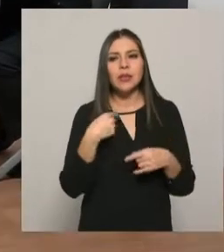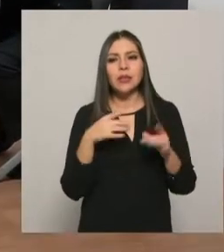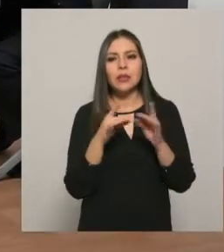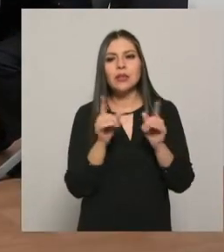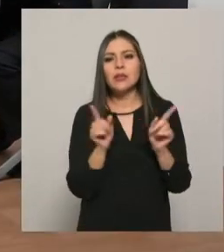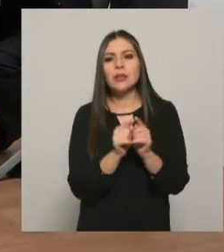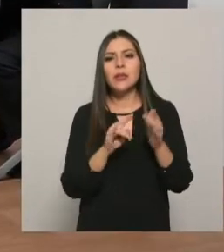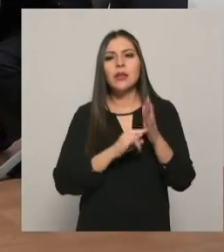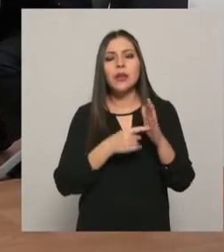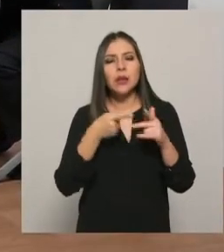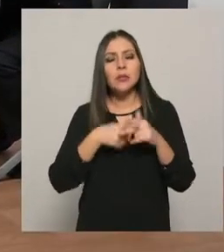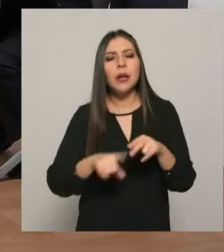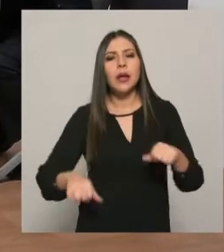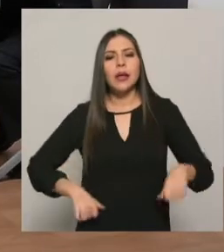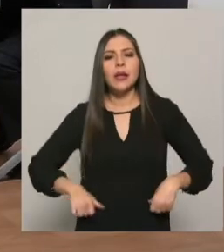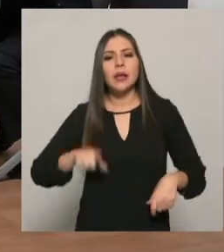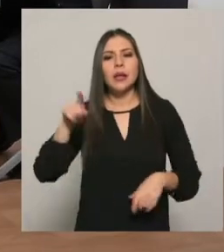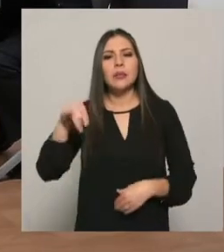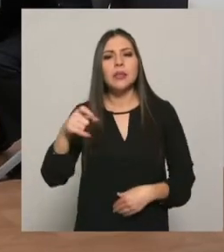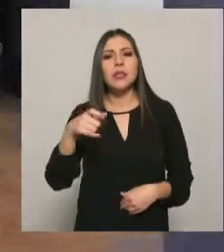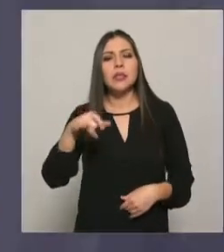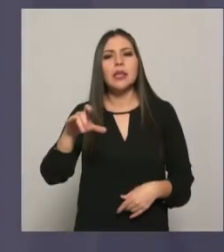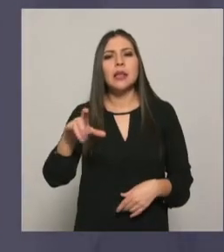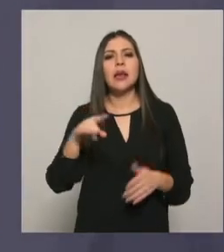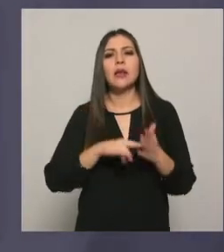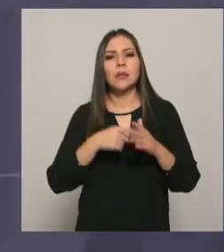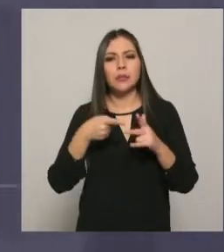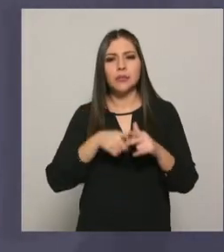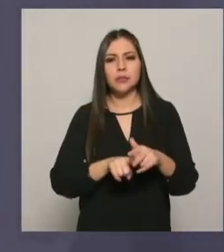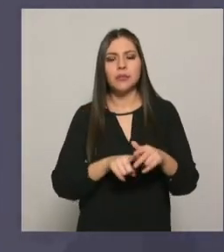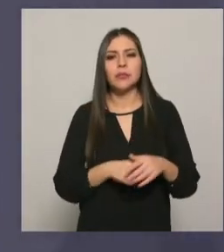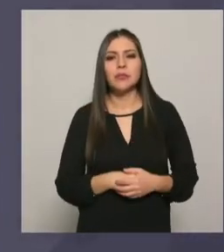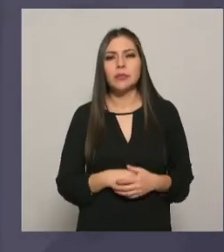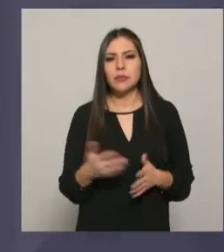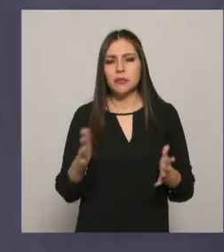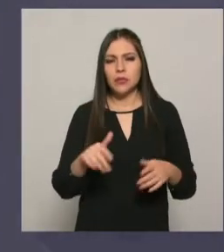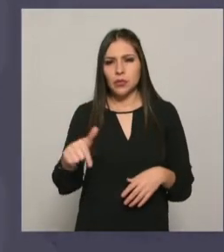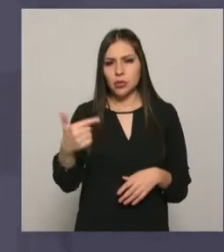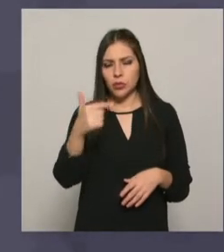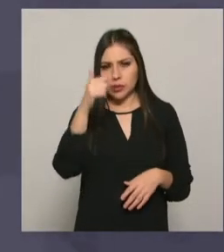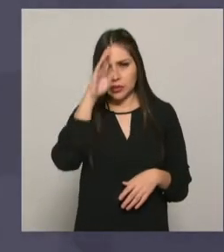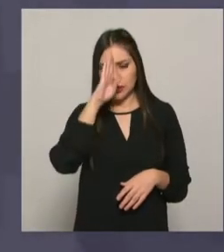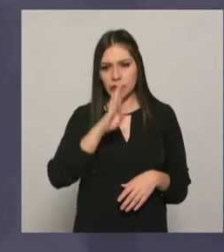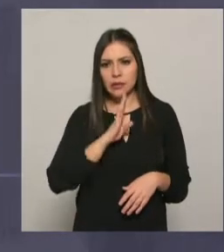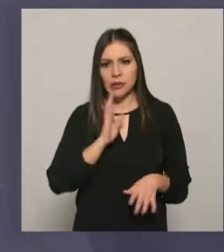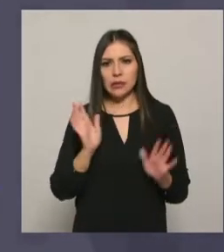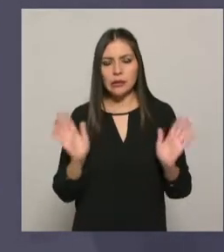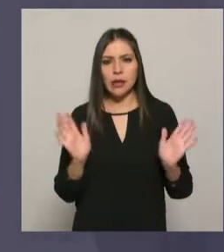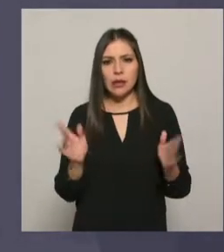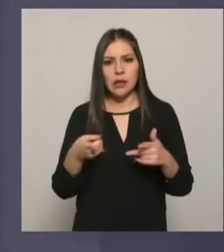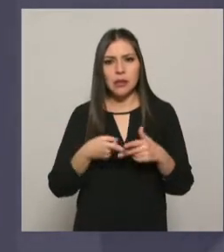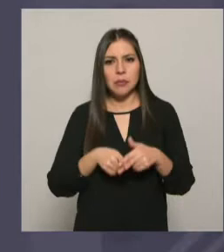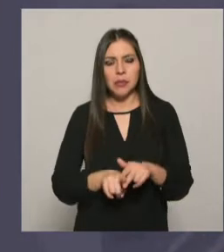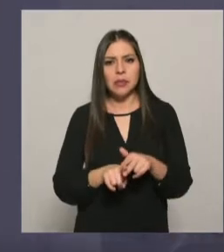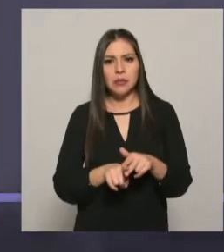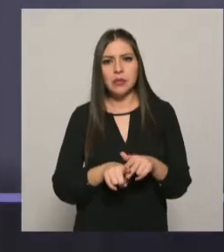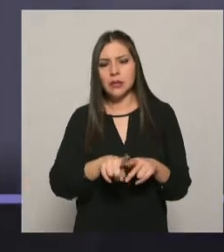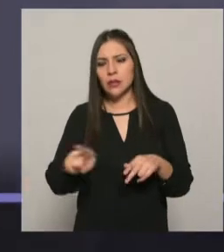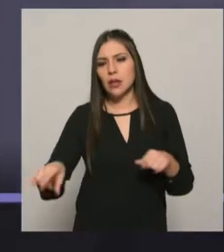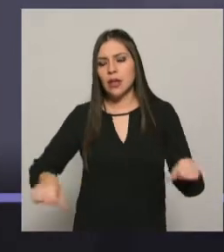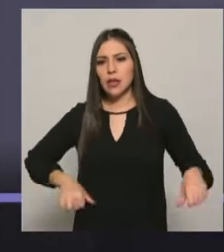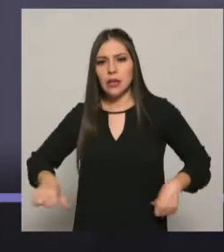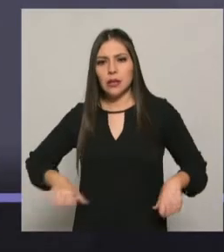qué hora empiezan las actividades en Mixquic. Pues ya desde mediodía comienzan a tener estas